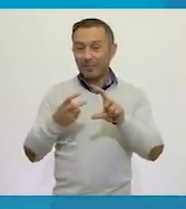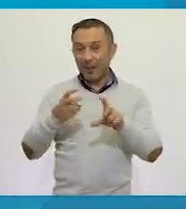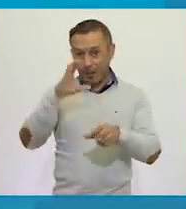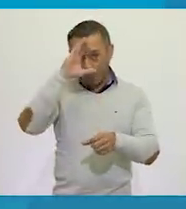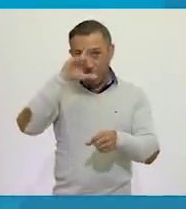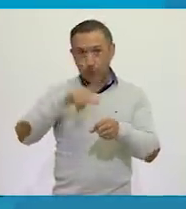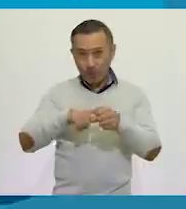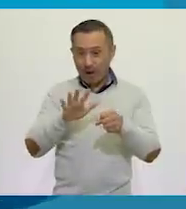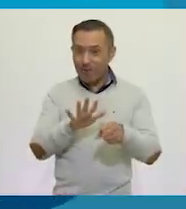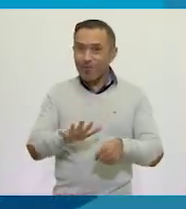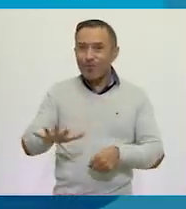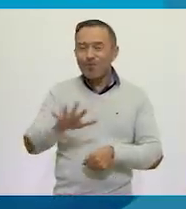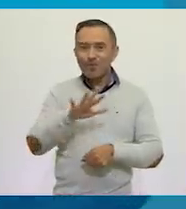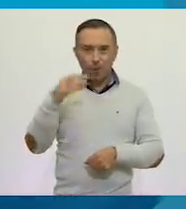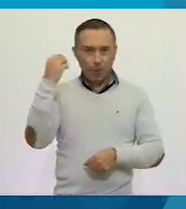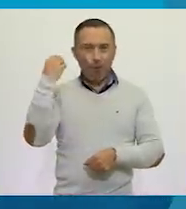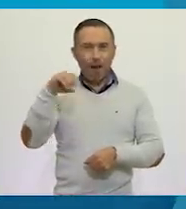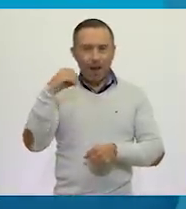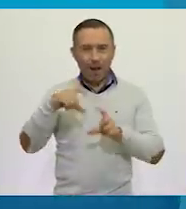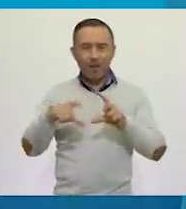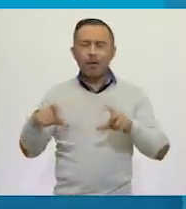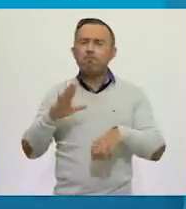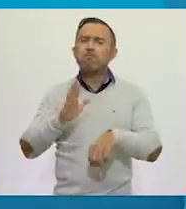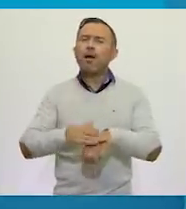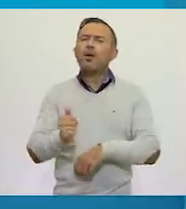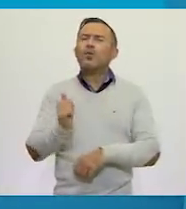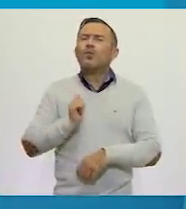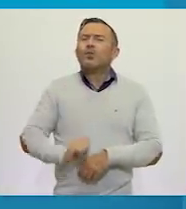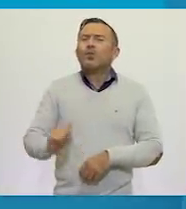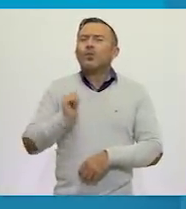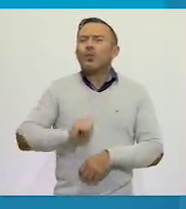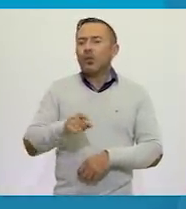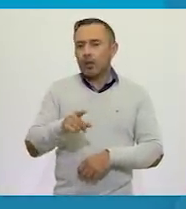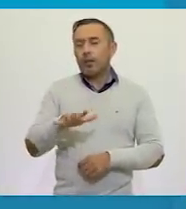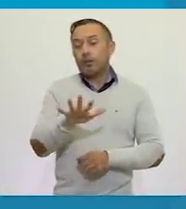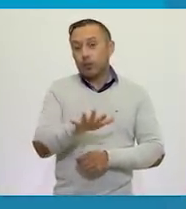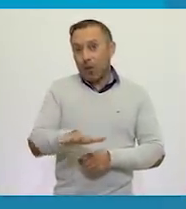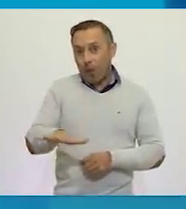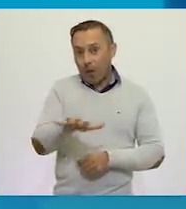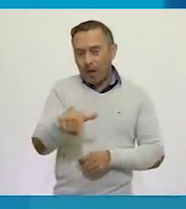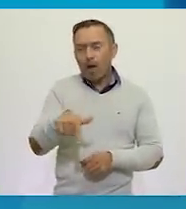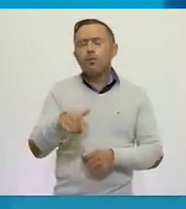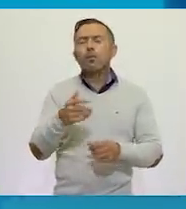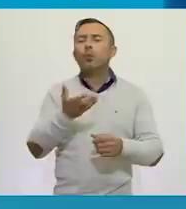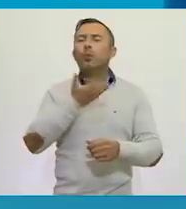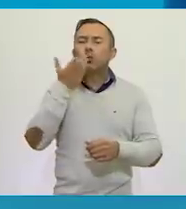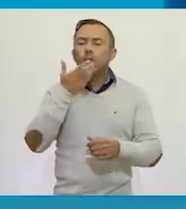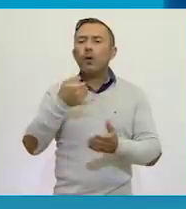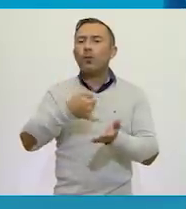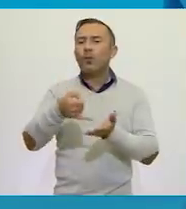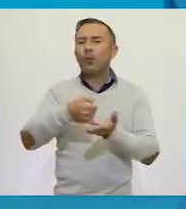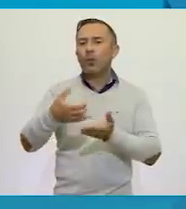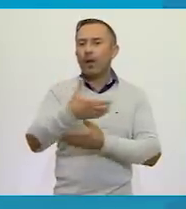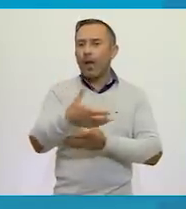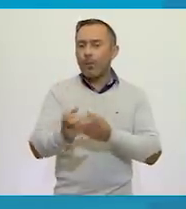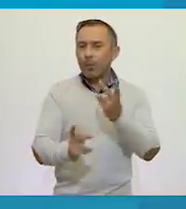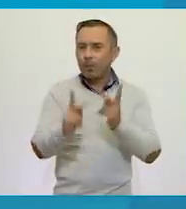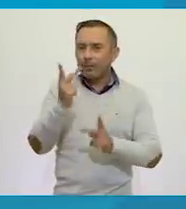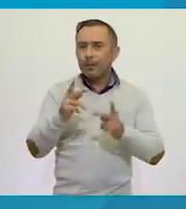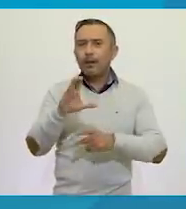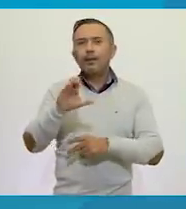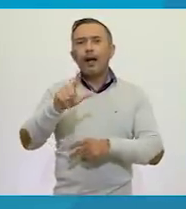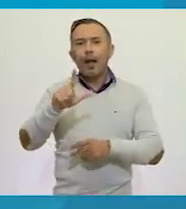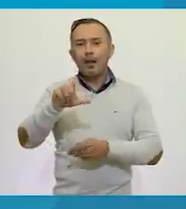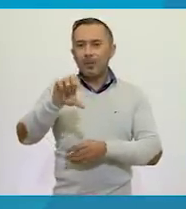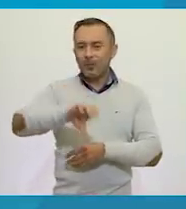como área oaxaqueña, desde tiempos remotos se volvió una zona donde se desarrolló mucho la agricultura, la producción de cal, sal